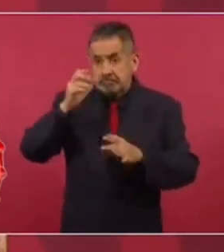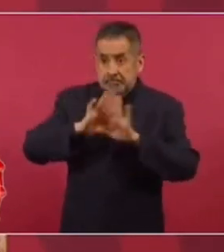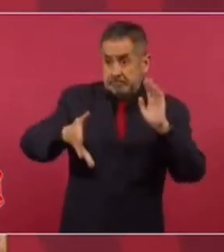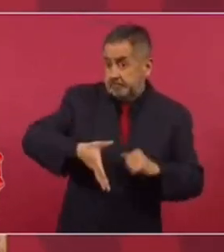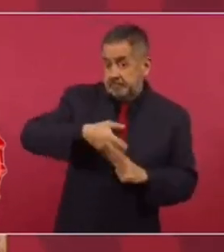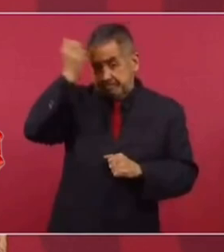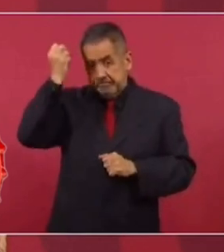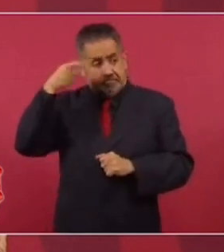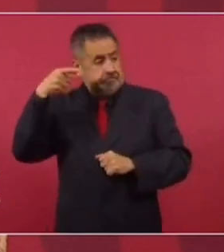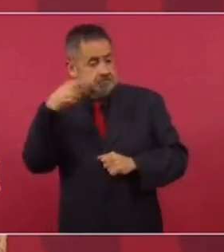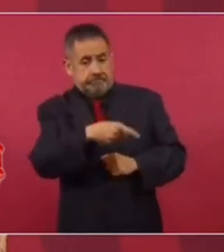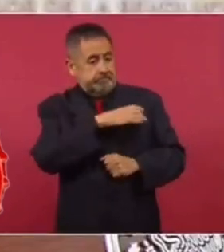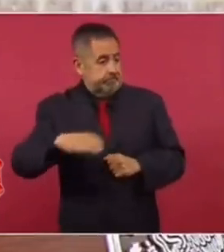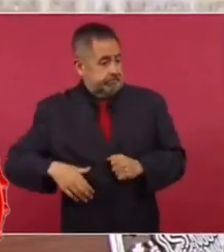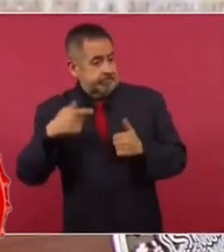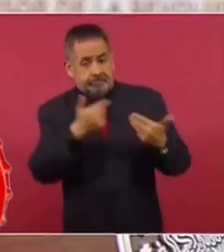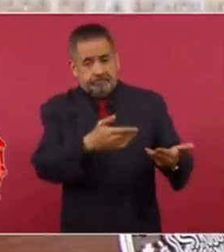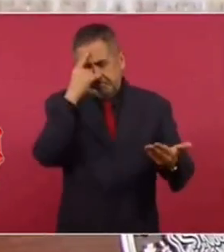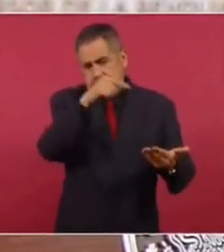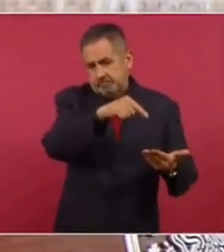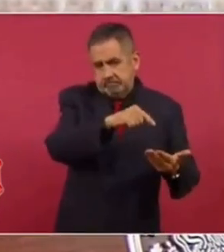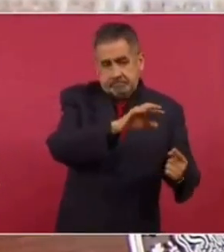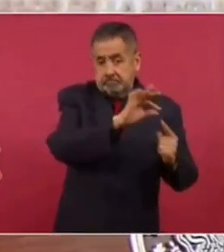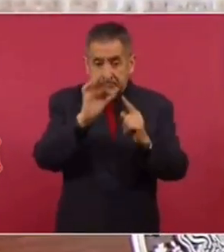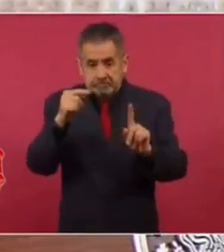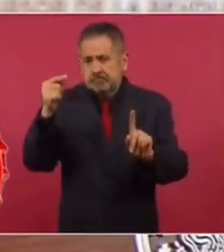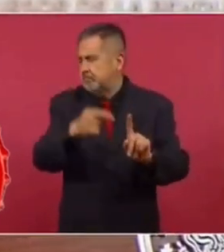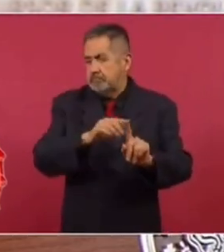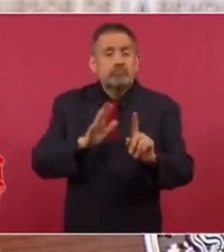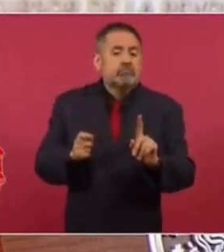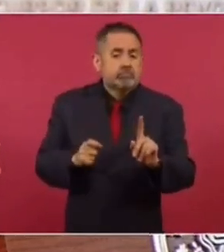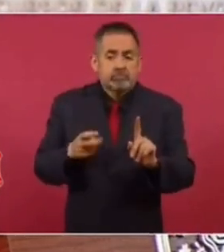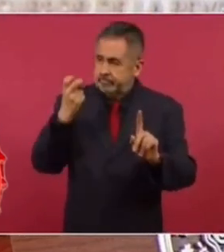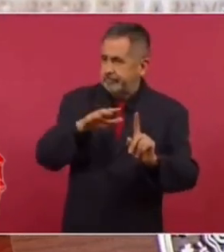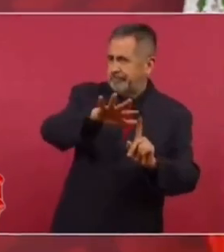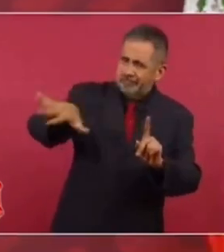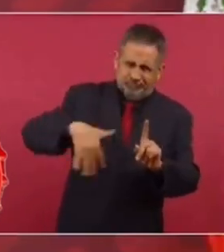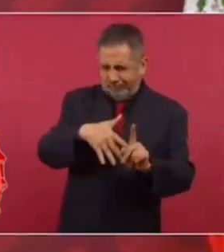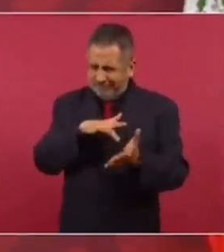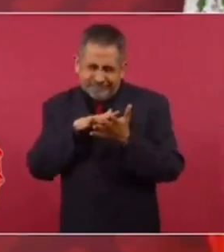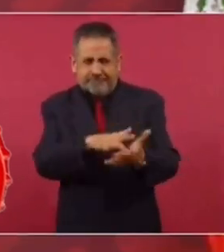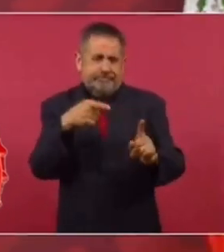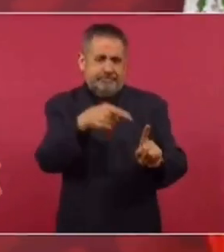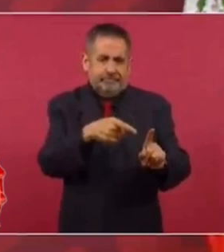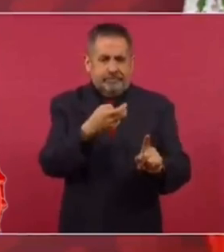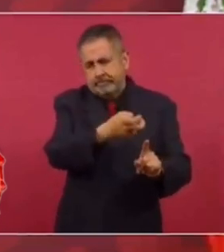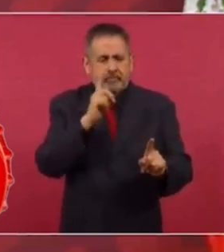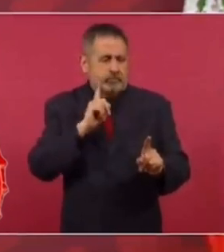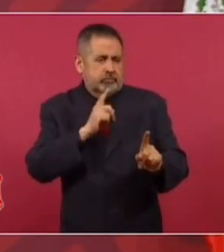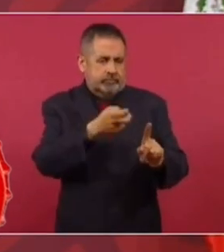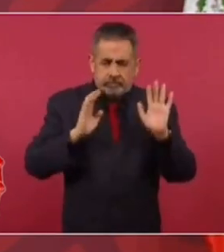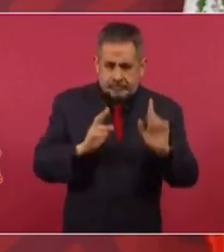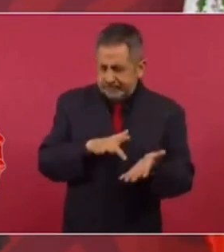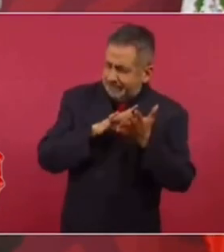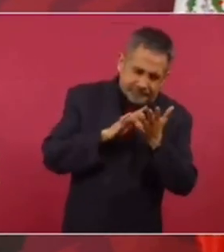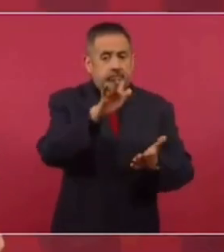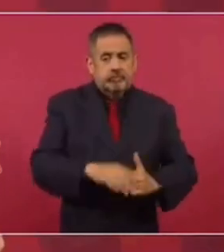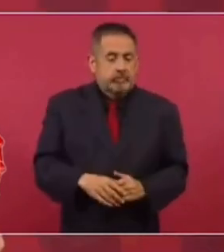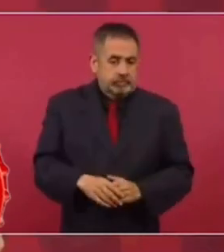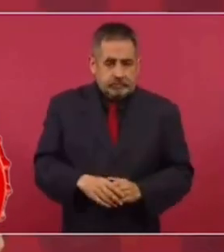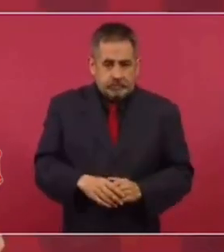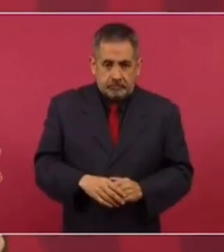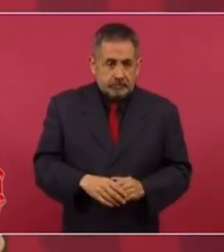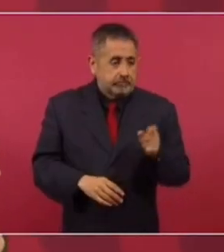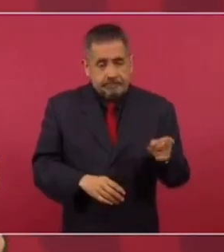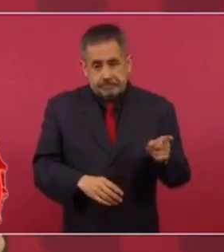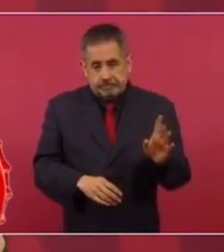salga el que esté mejor posicionado, ese o esa compañera, y apoyarlo.